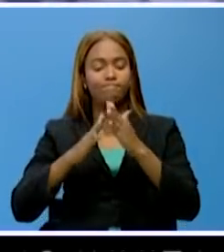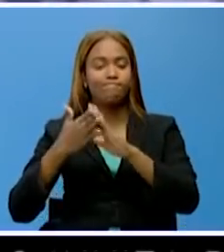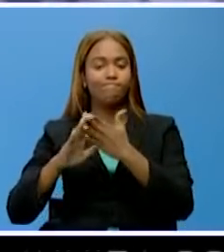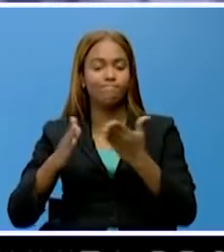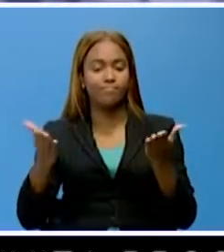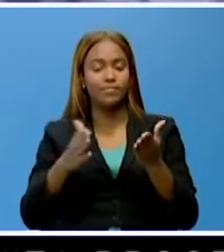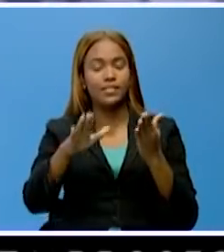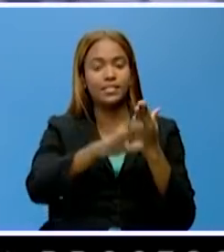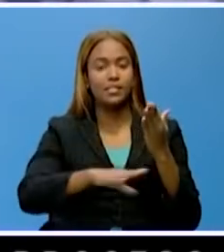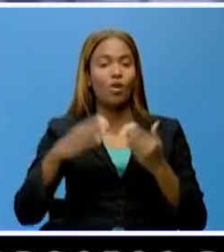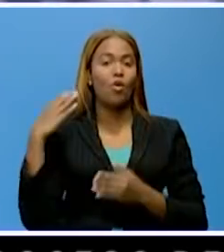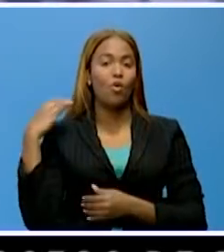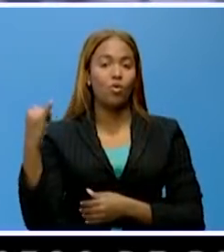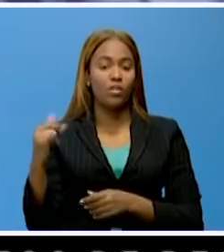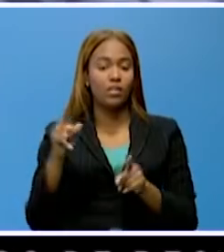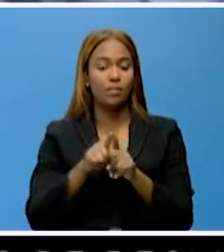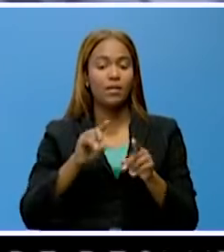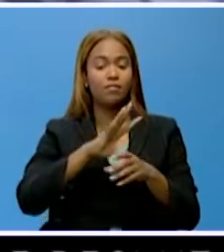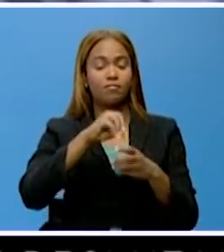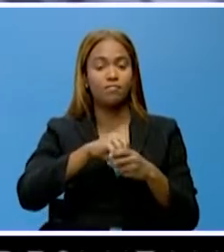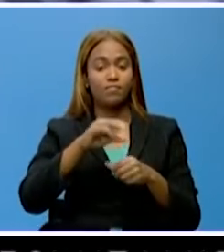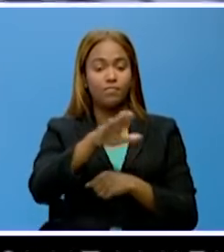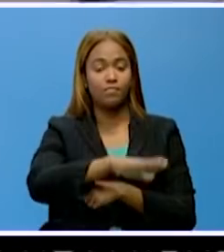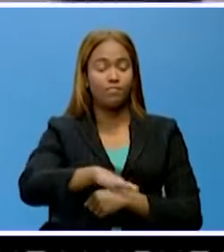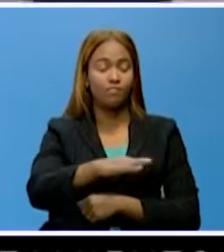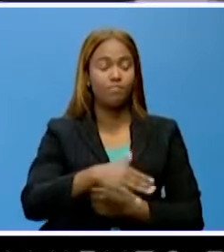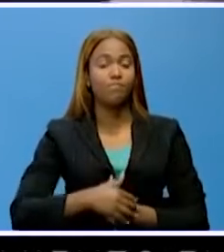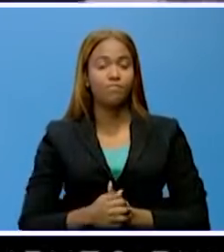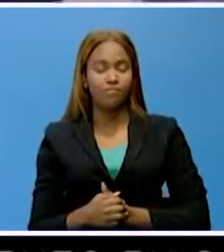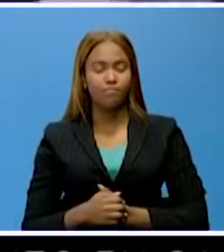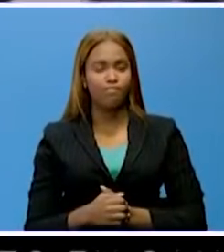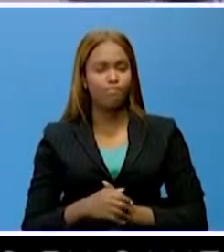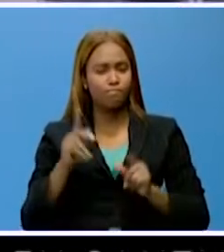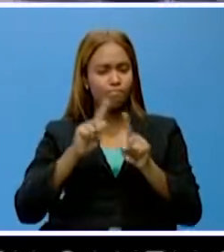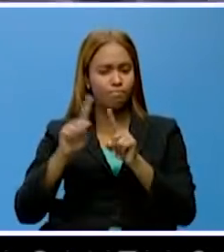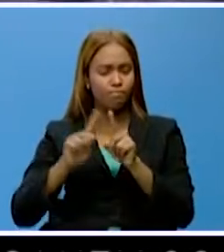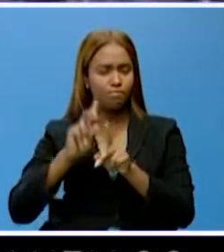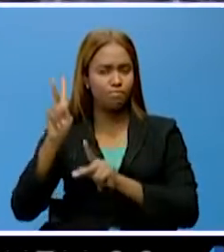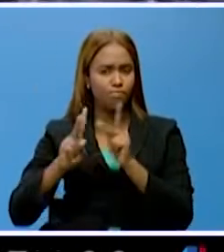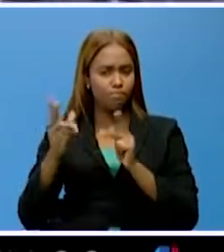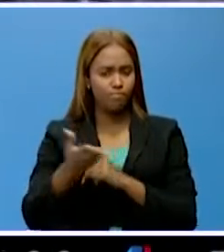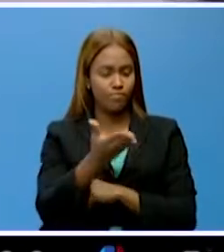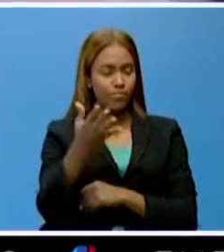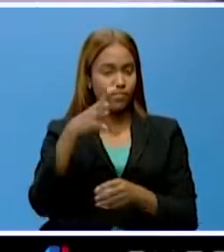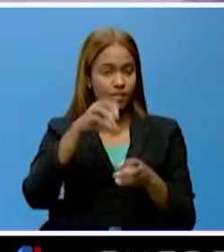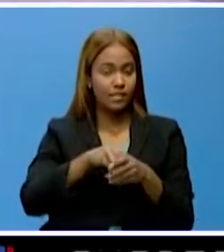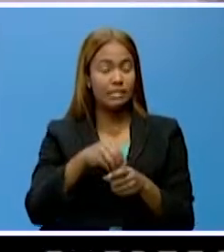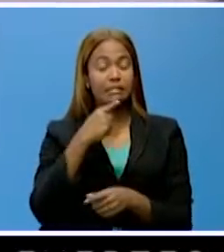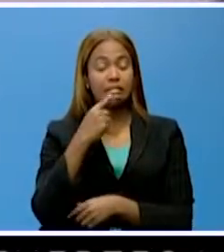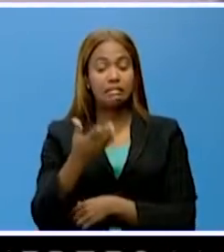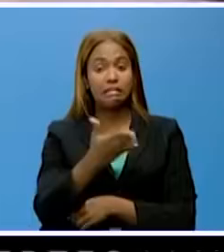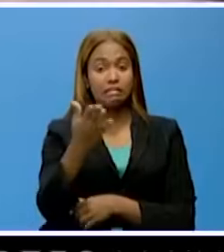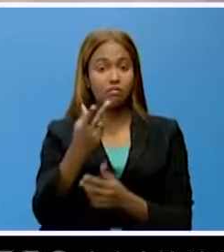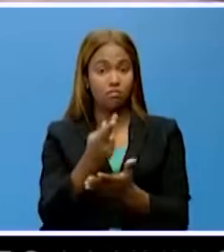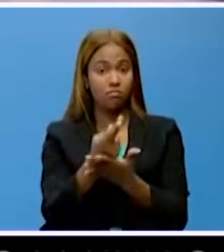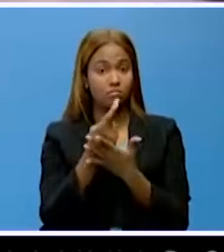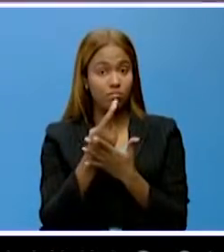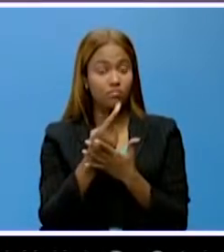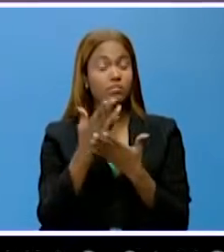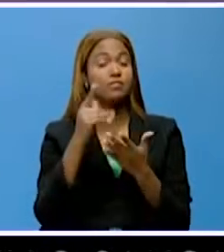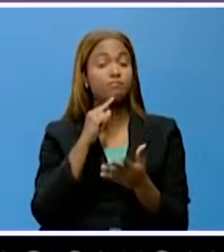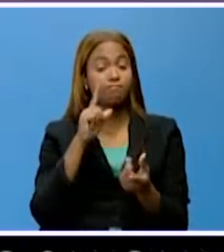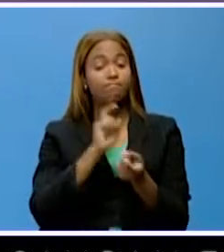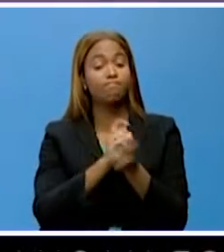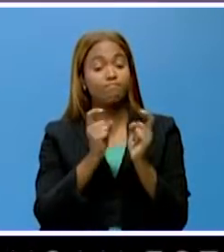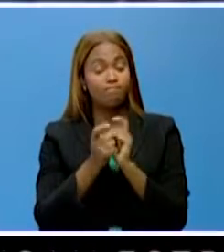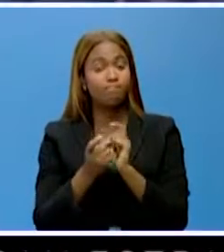de Sánchez Ramírez, incluyendo nuestro distrito municipal de Platanal. Según diferentes incumbentes, estos recursos han